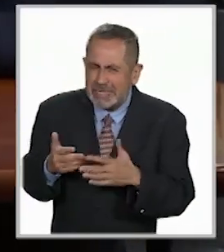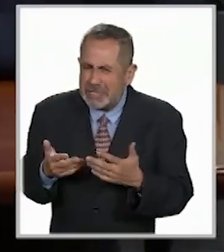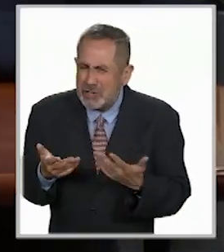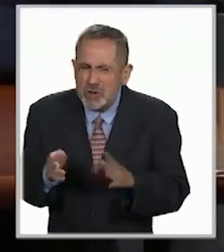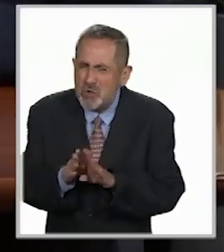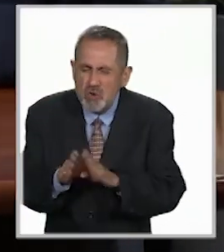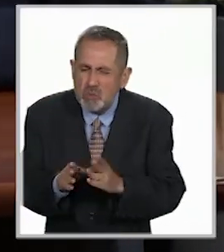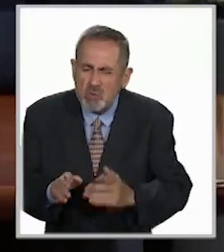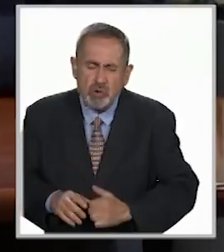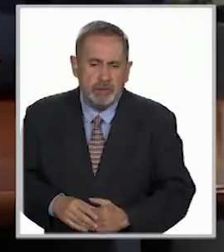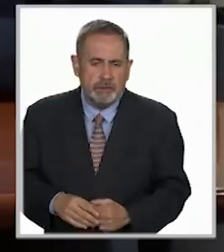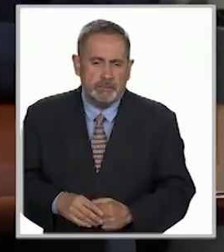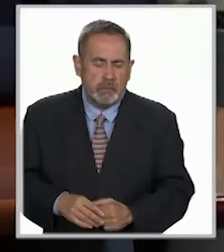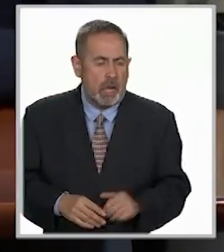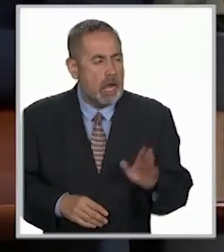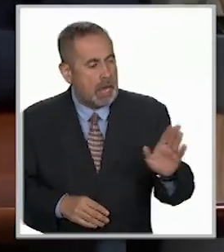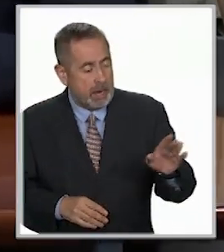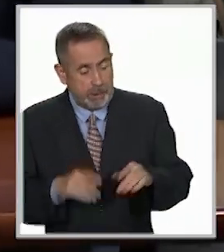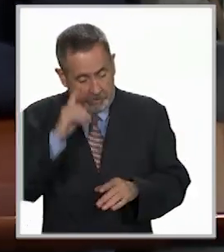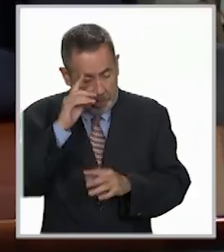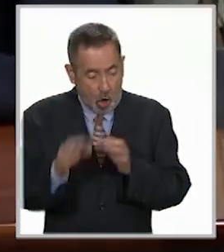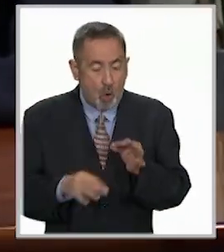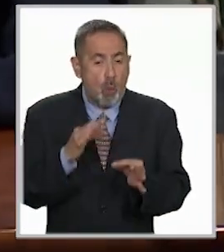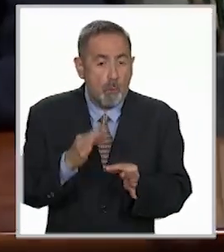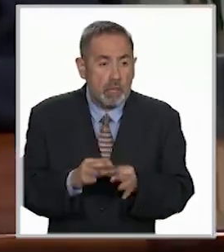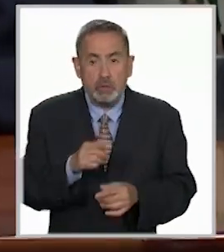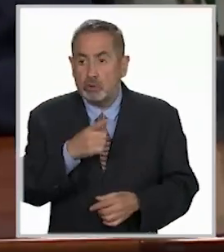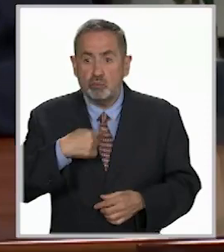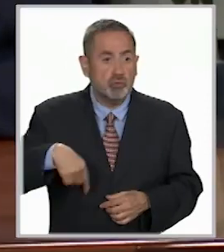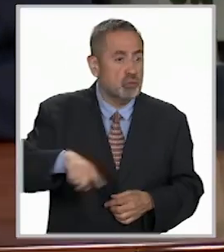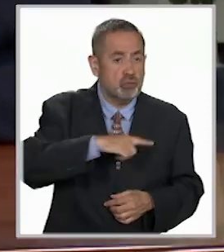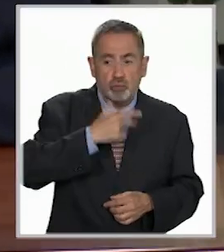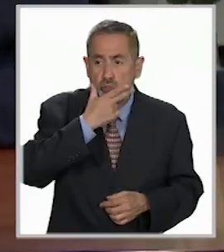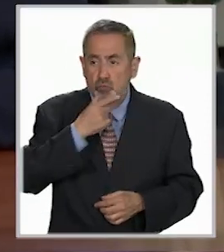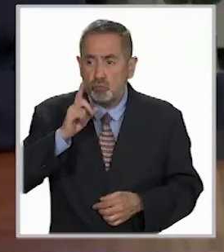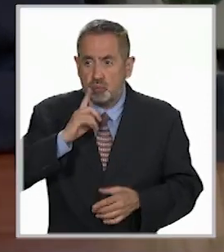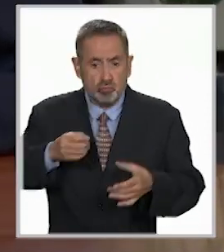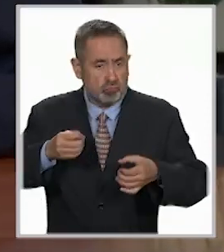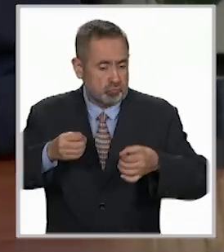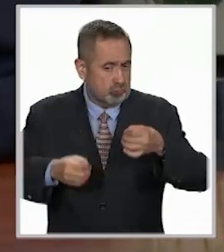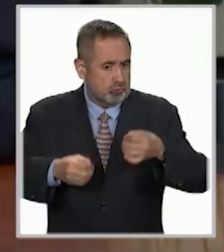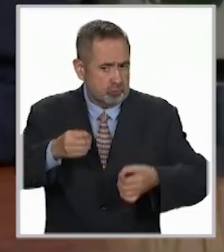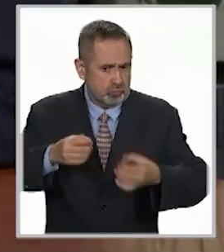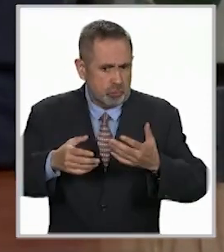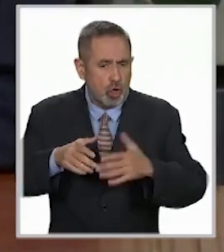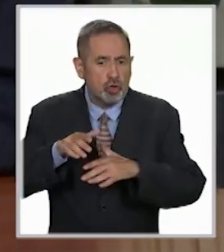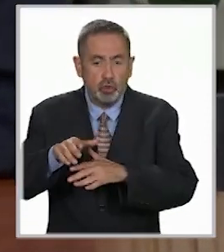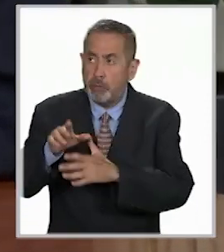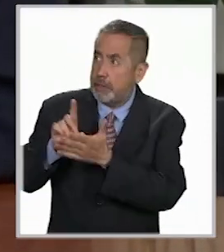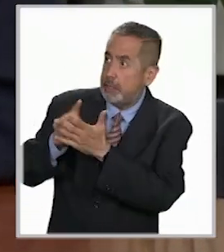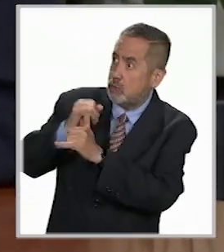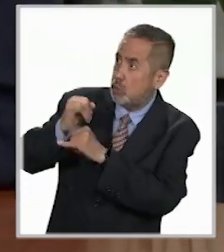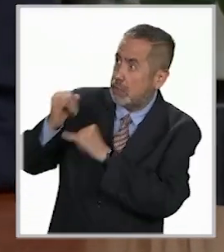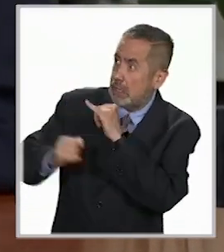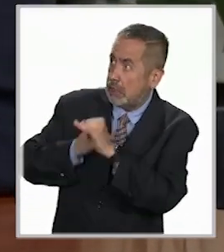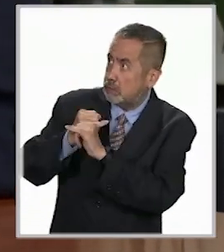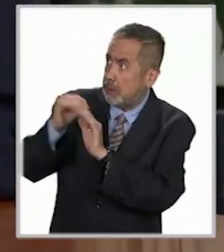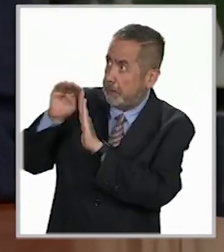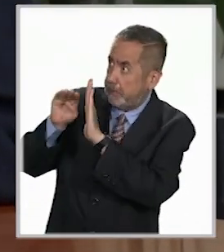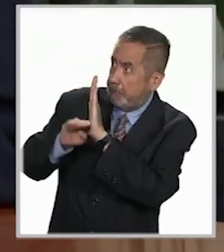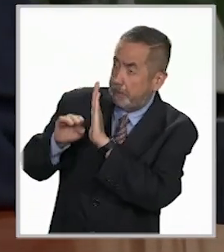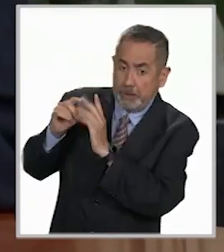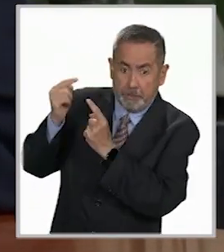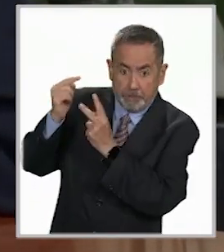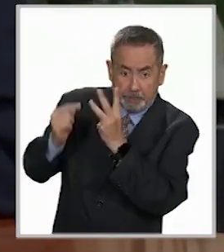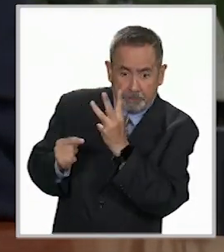Bueno, creo que el papel de cumplimiento de las juzgadoras y juzgadores del derecho internacional, o en concreto de estas